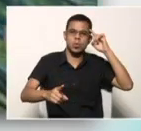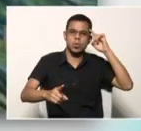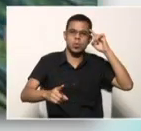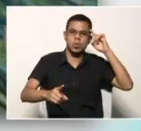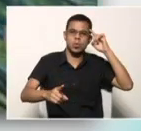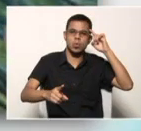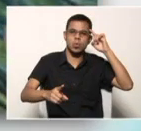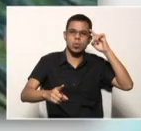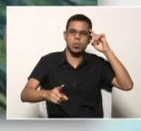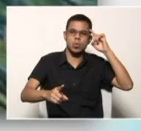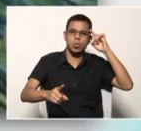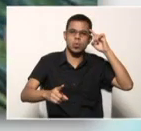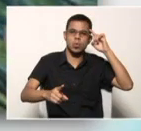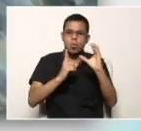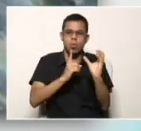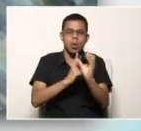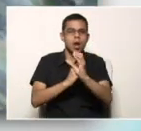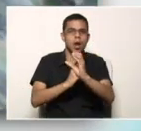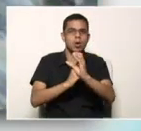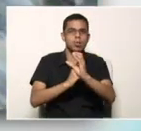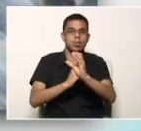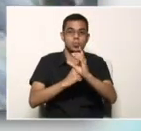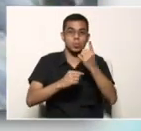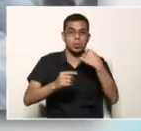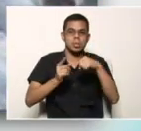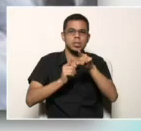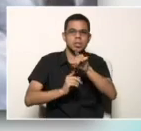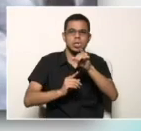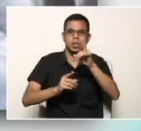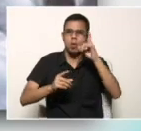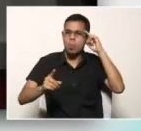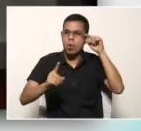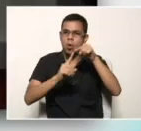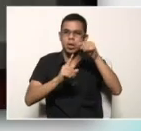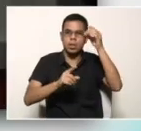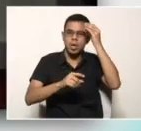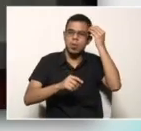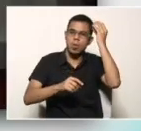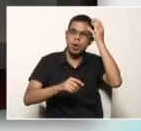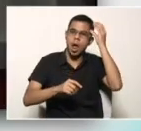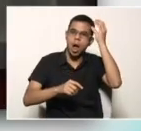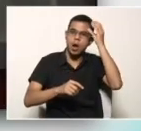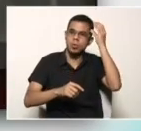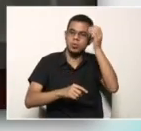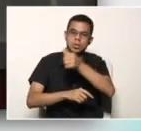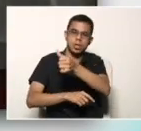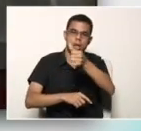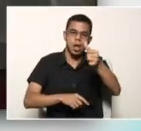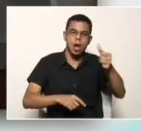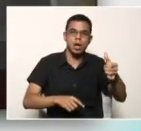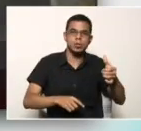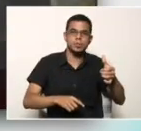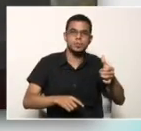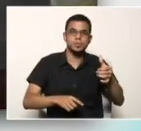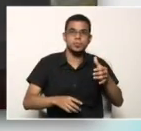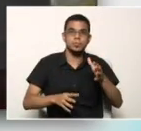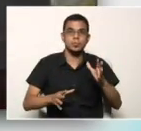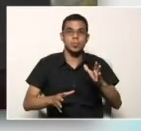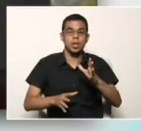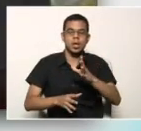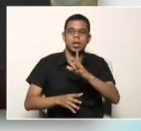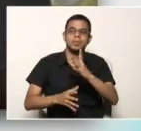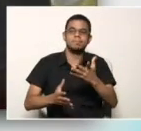bolivariano que fomente la conciencia cívica y la virtud patriótica. Es la intención de la Semana